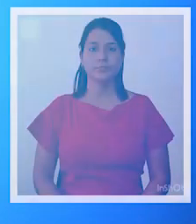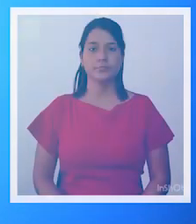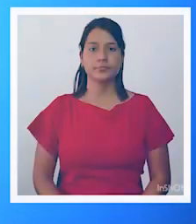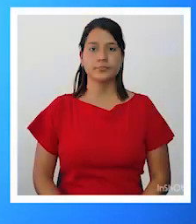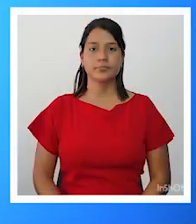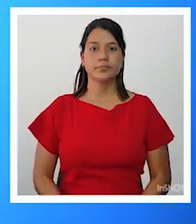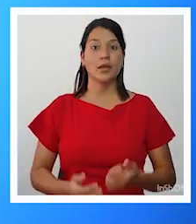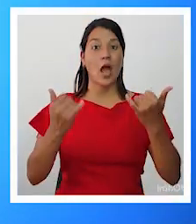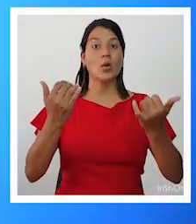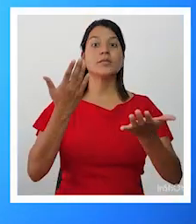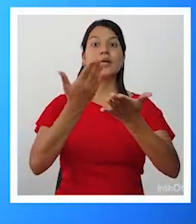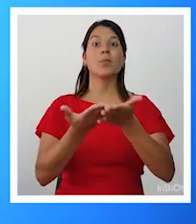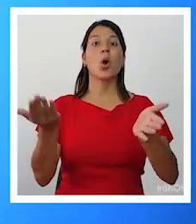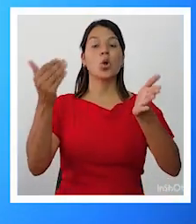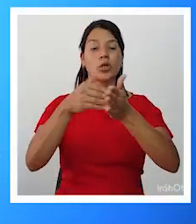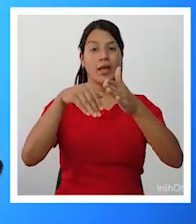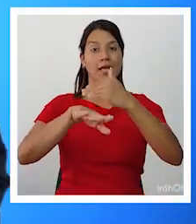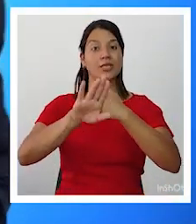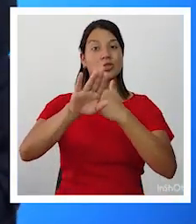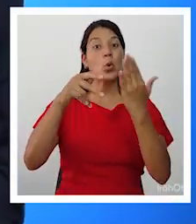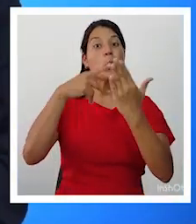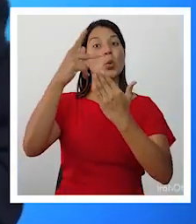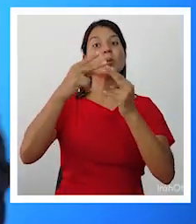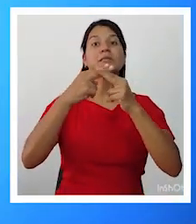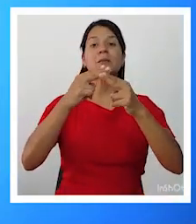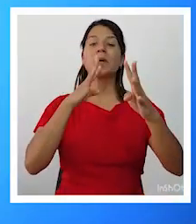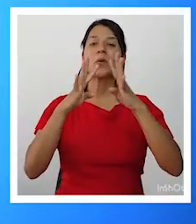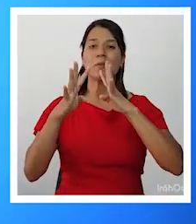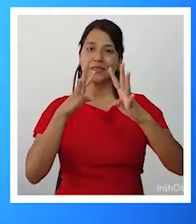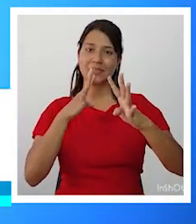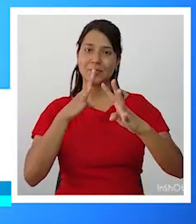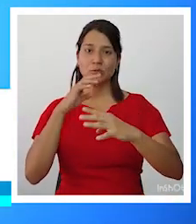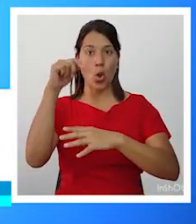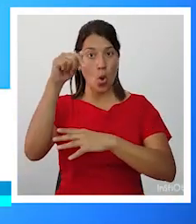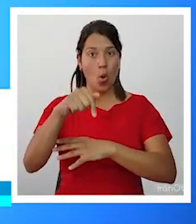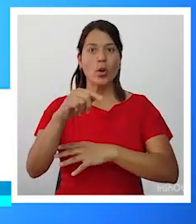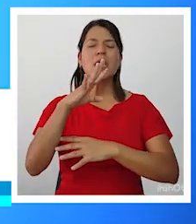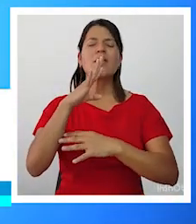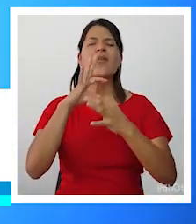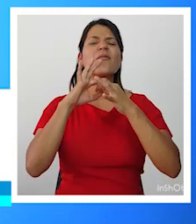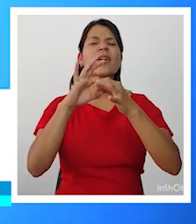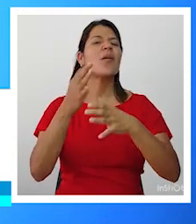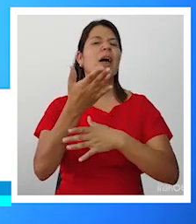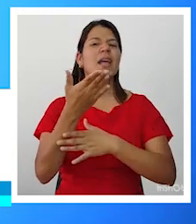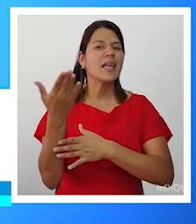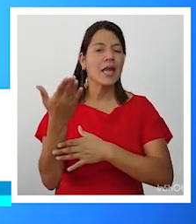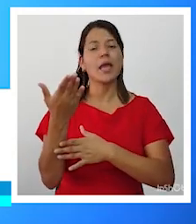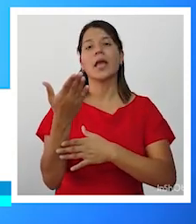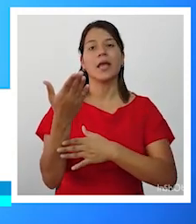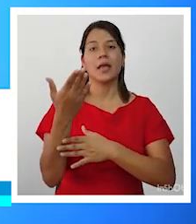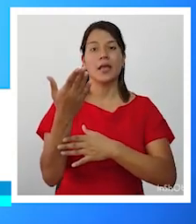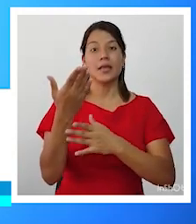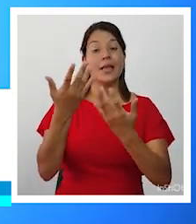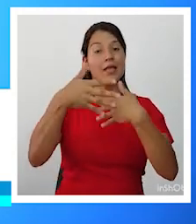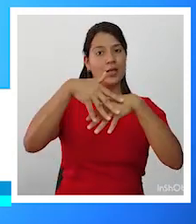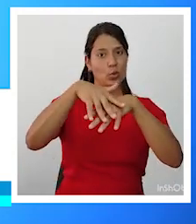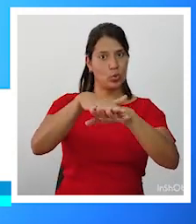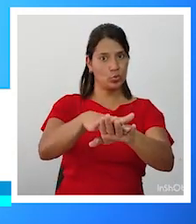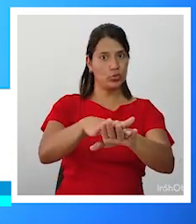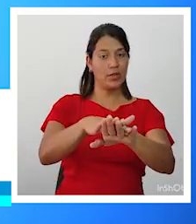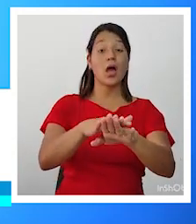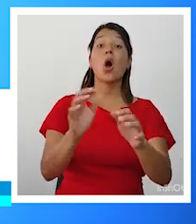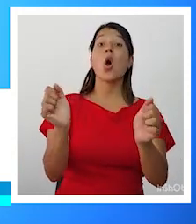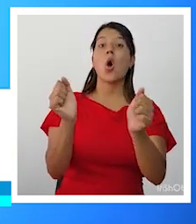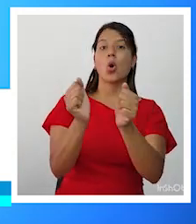Estamos de vuelta en su programa Conversamos. Hoy hablamos acerca de inclusividad de la mano